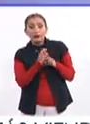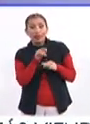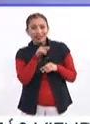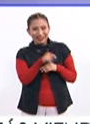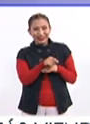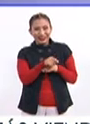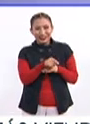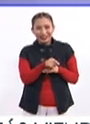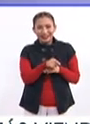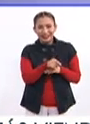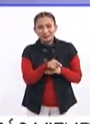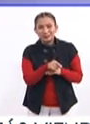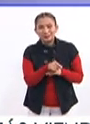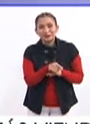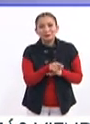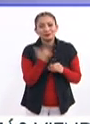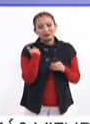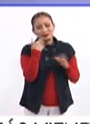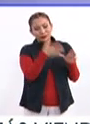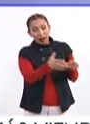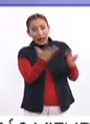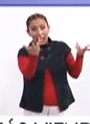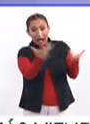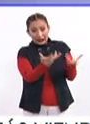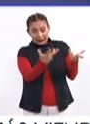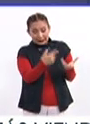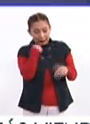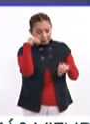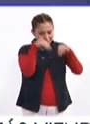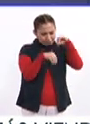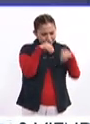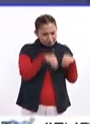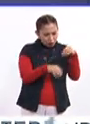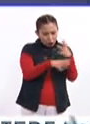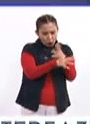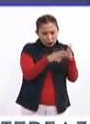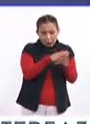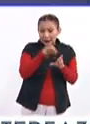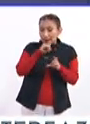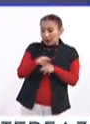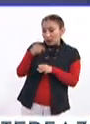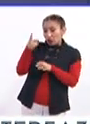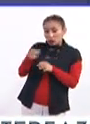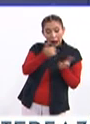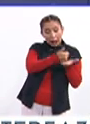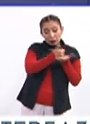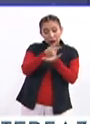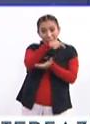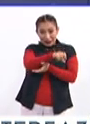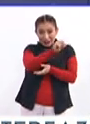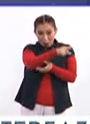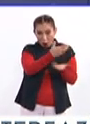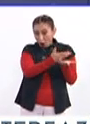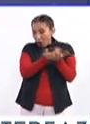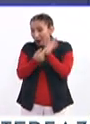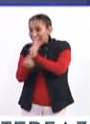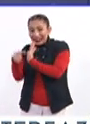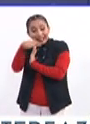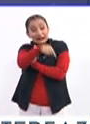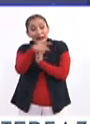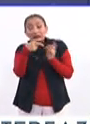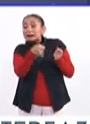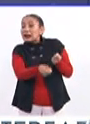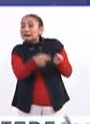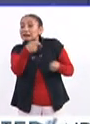importante que tanto los que generan contenidos como los que tienen que ser los facilitadores, digamos, de la difusión, de